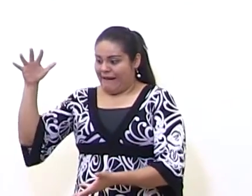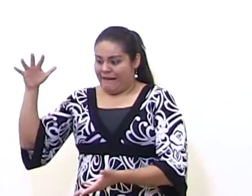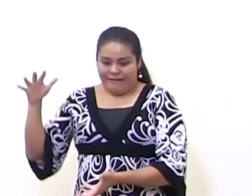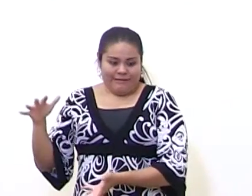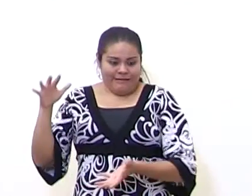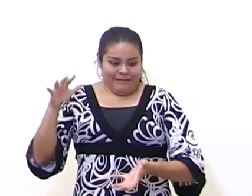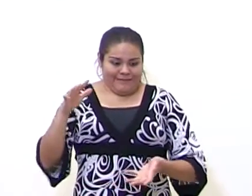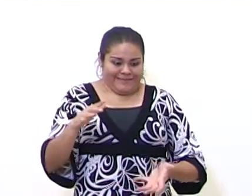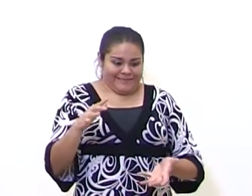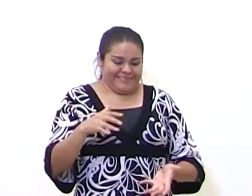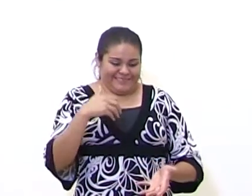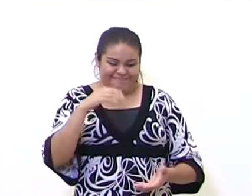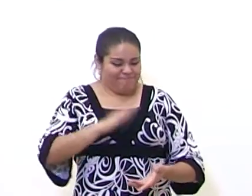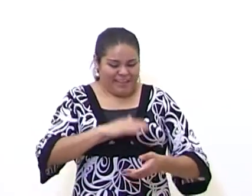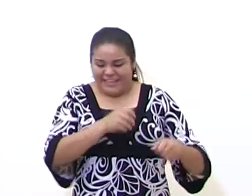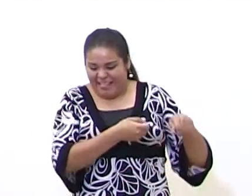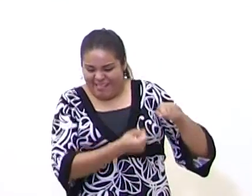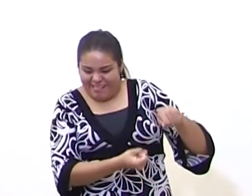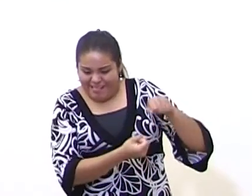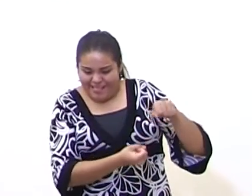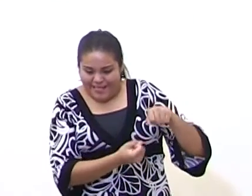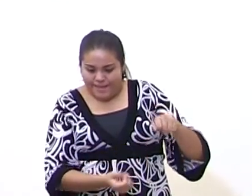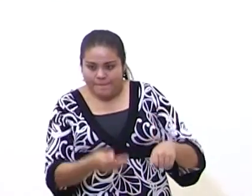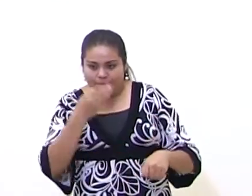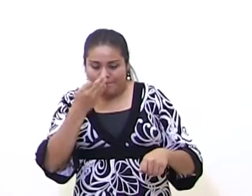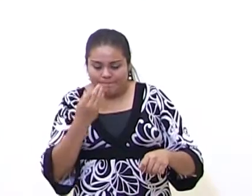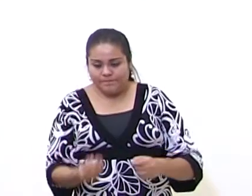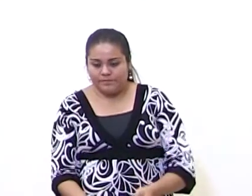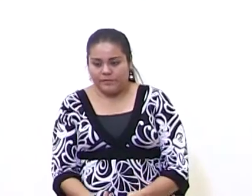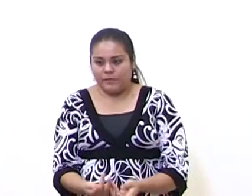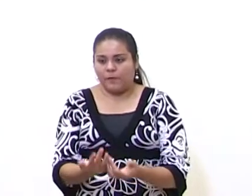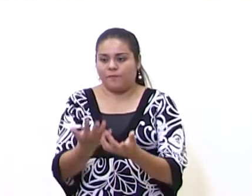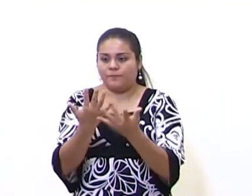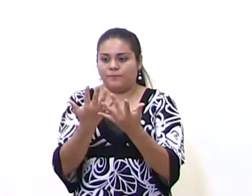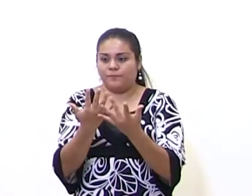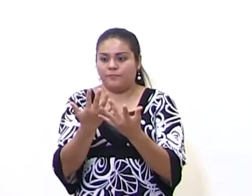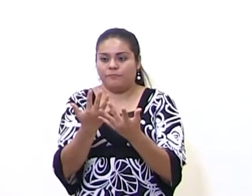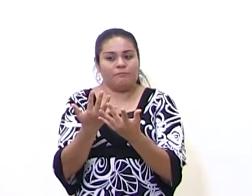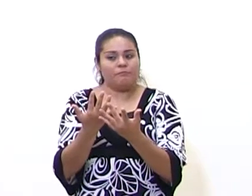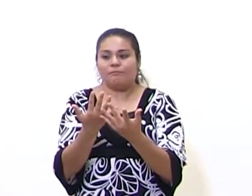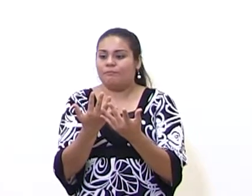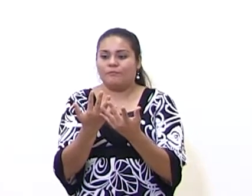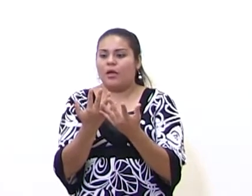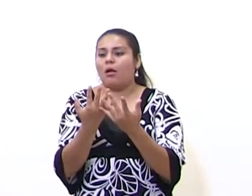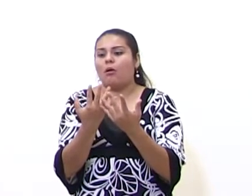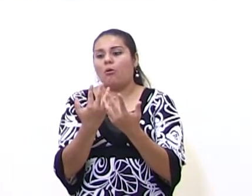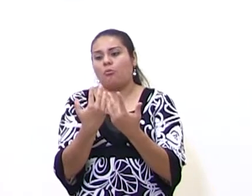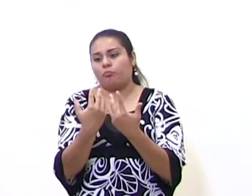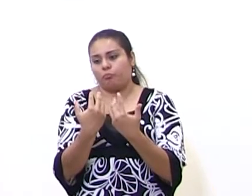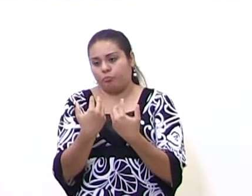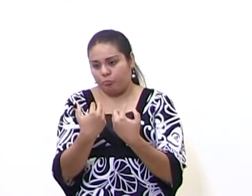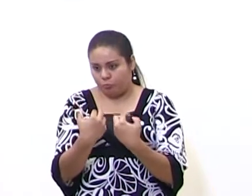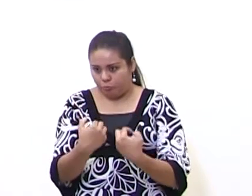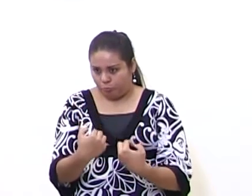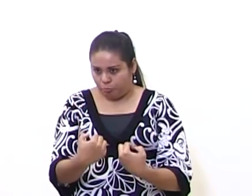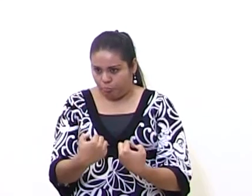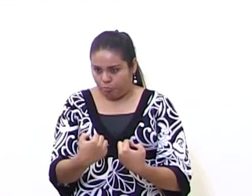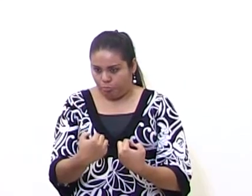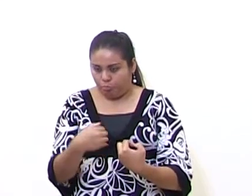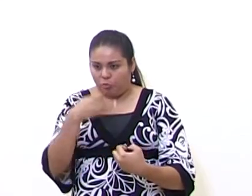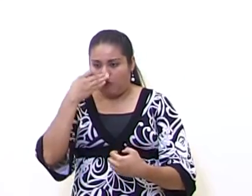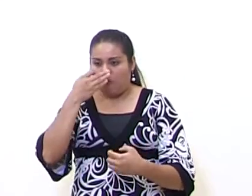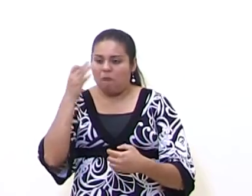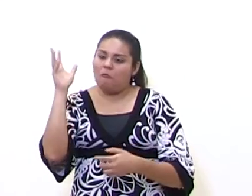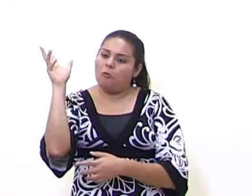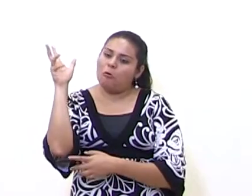muy angustiada Sofía, pues empezó a analizar qué fue lo que ocurrió.